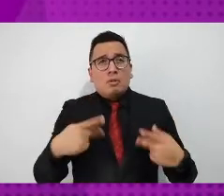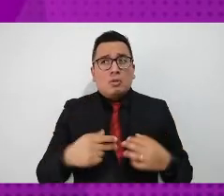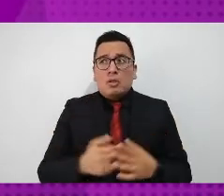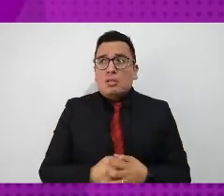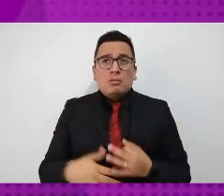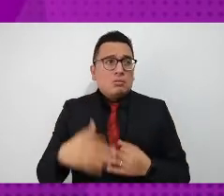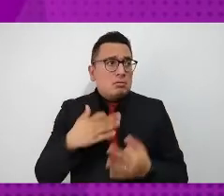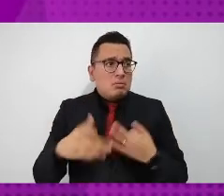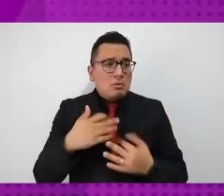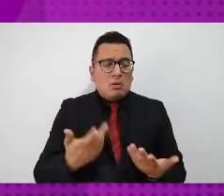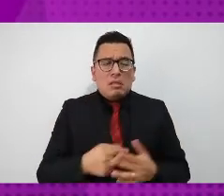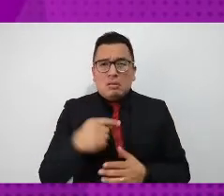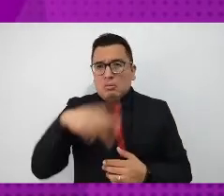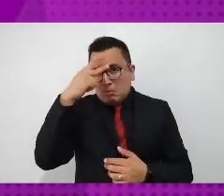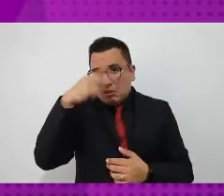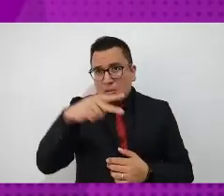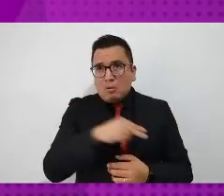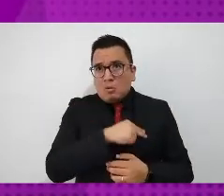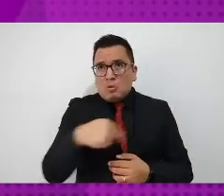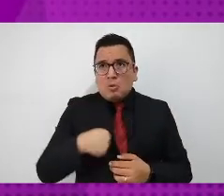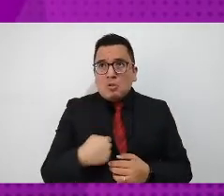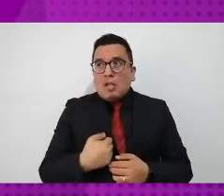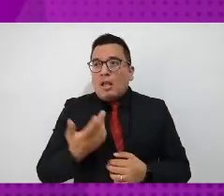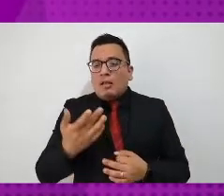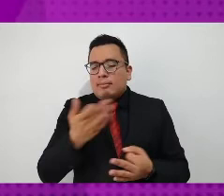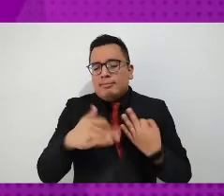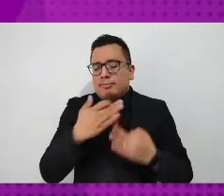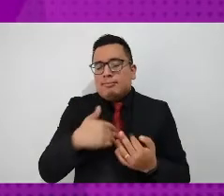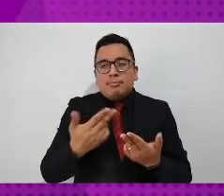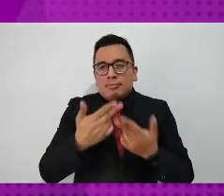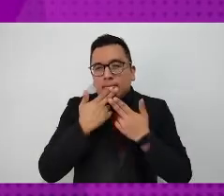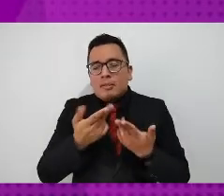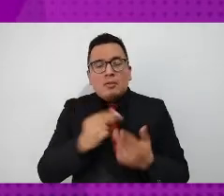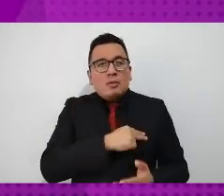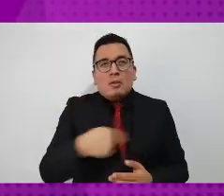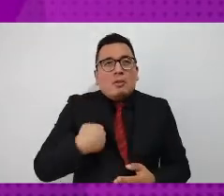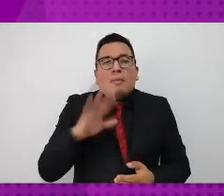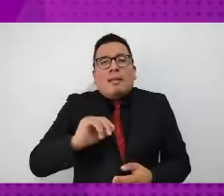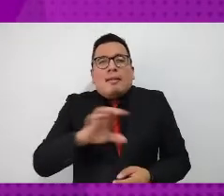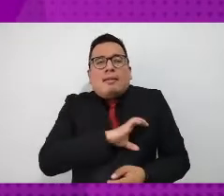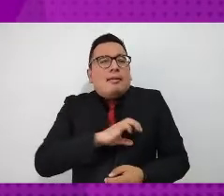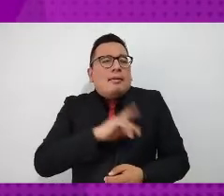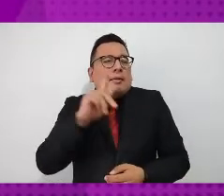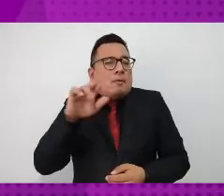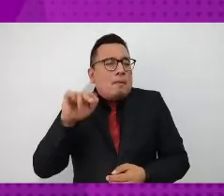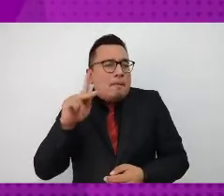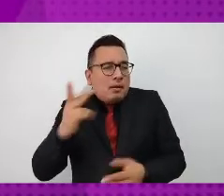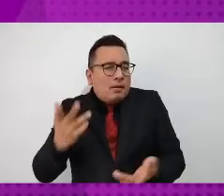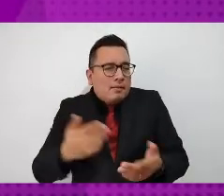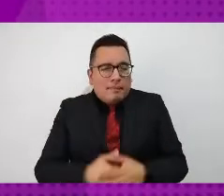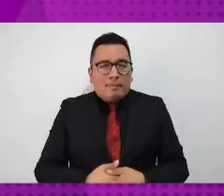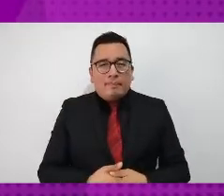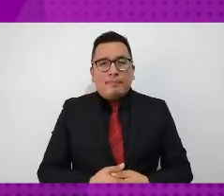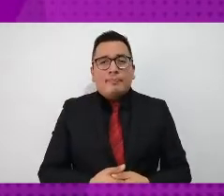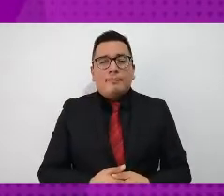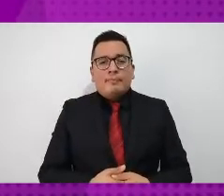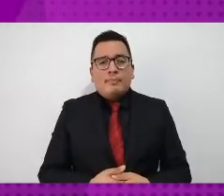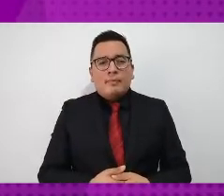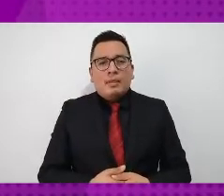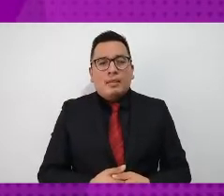hacer el colectivo electoral en mexico ya hemos asociado tanto valoramos tanto queremos tanto el programa de resultados preliminares